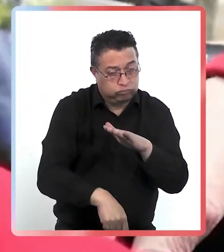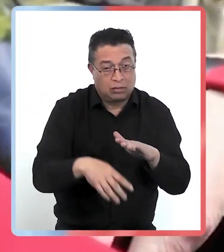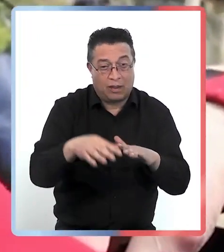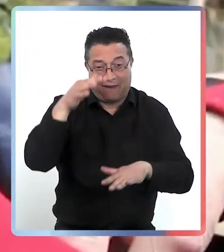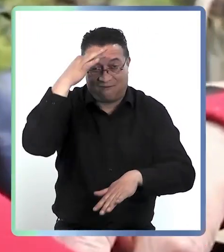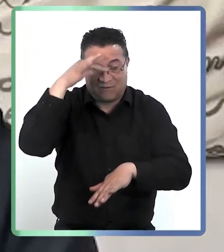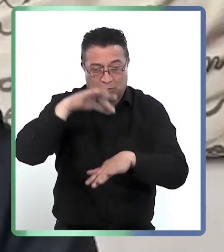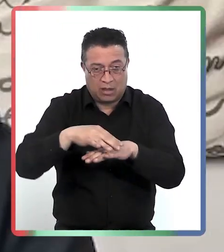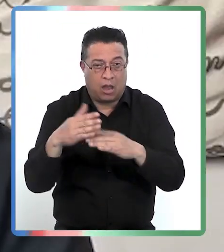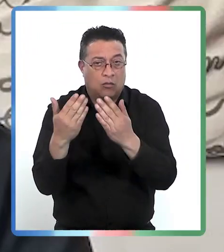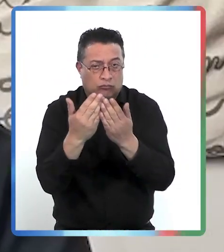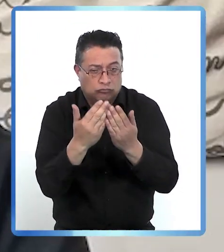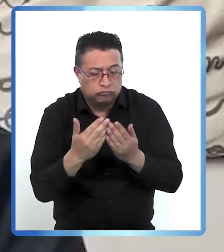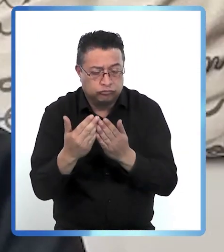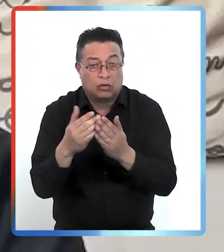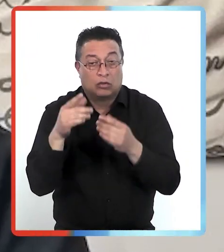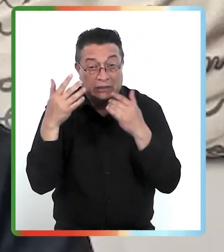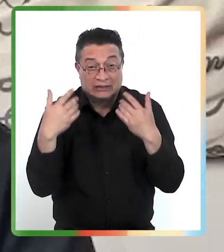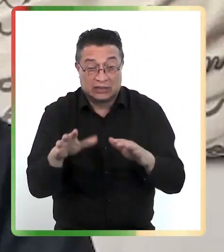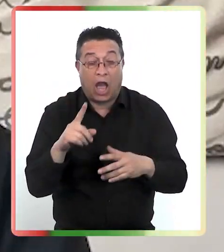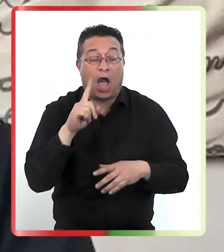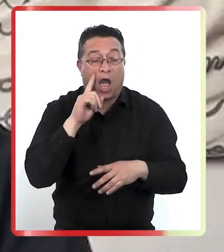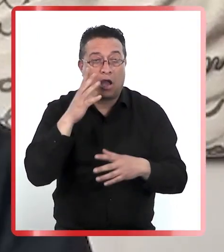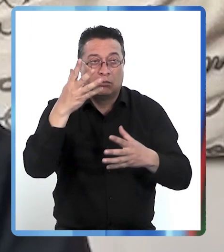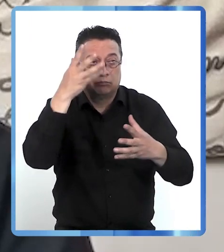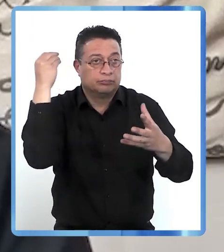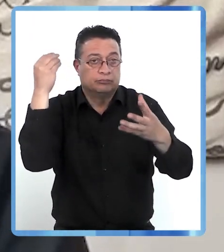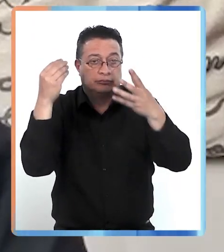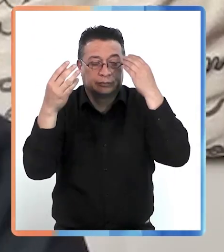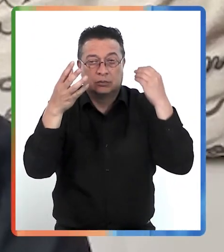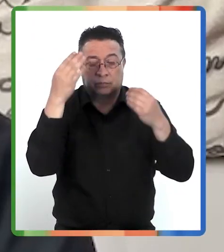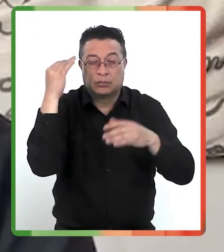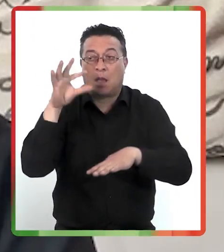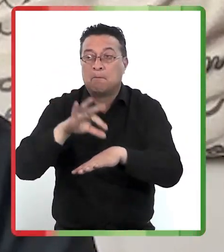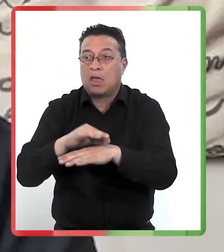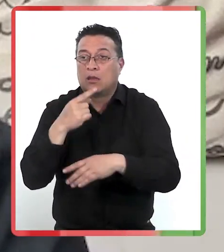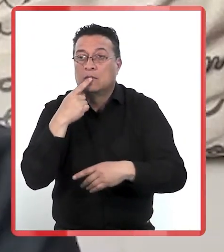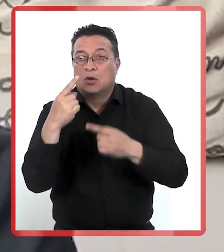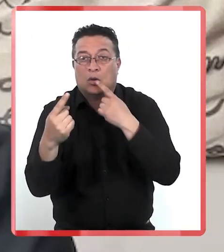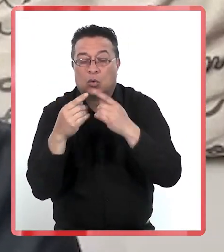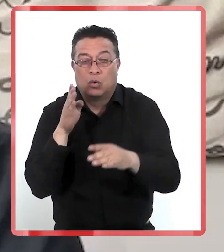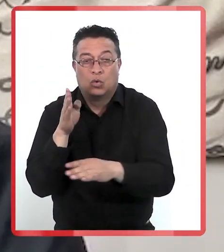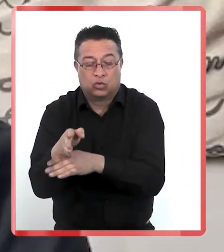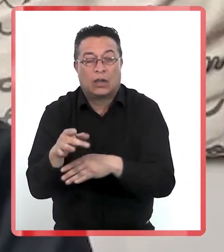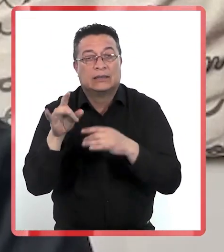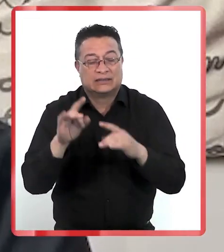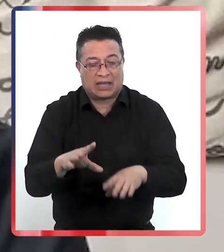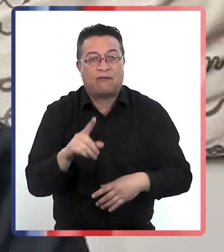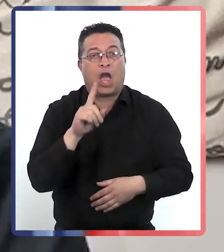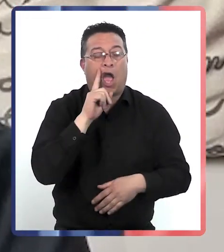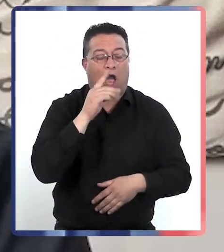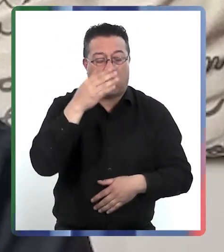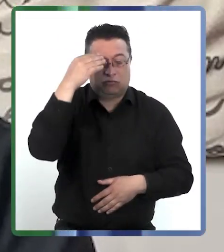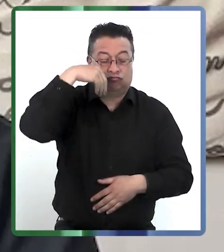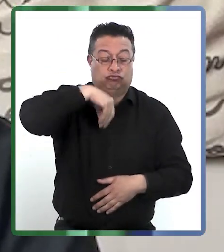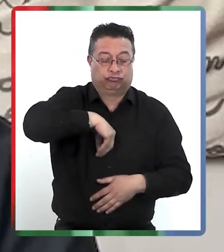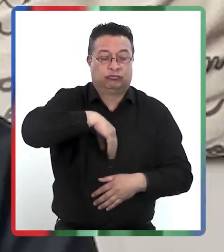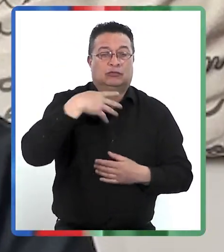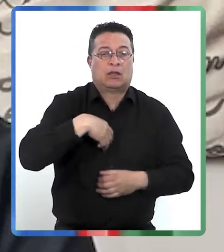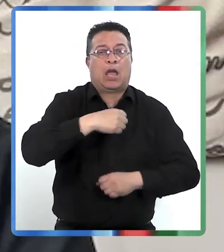de la enfermedad, ¿ya? Porque cuando el paciente ya tiene ciertos olvidos, cuando ya consulta al médico, sabemos que la enfermedad